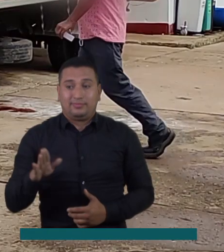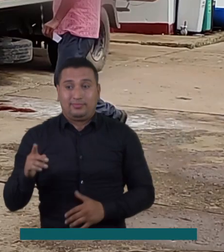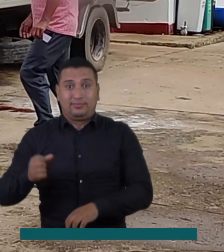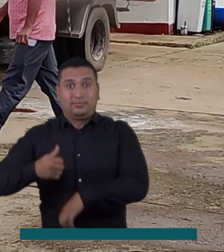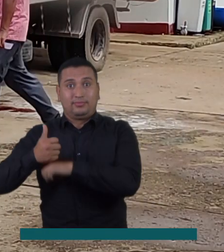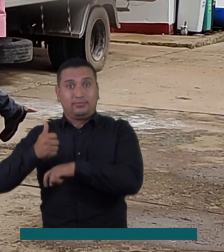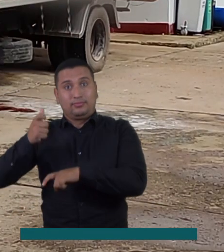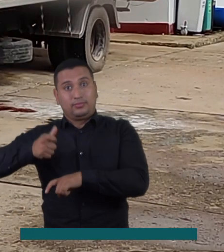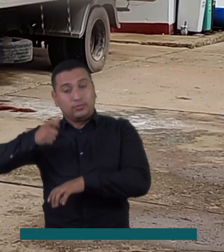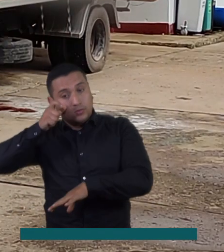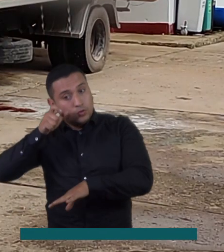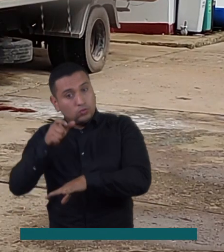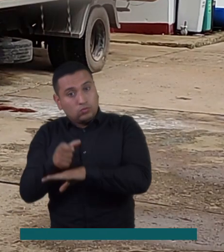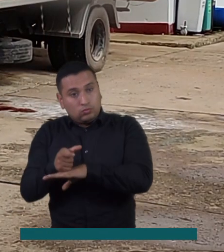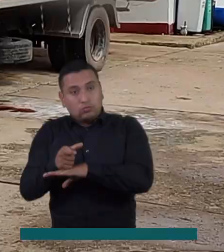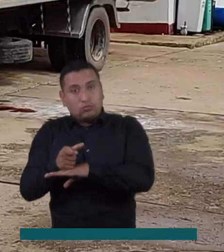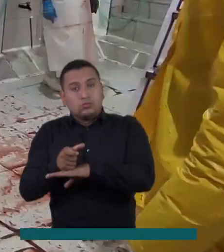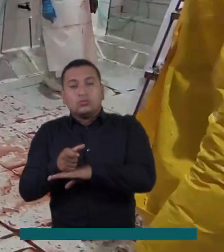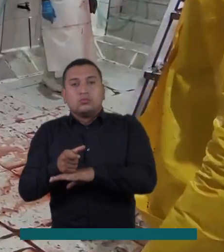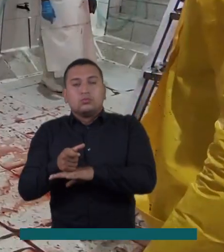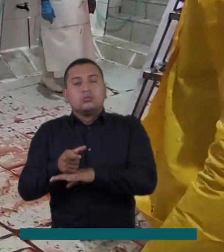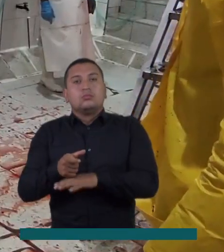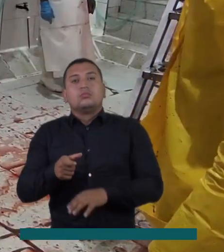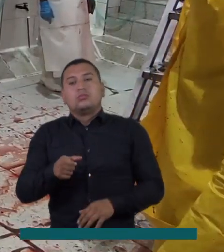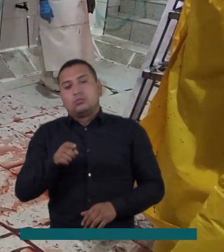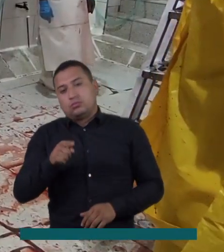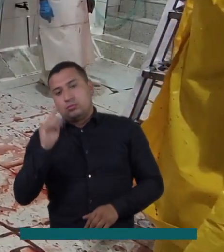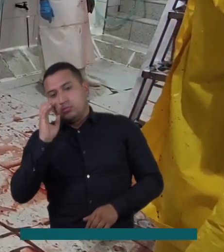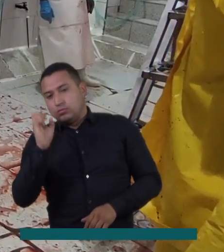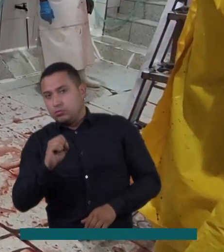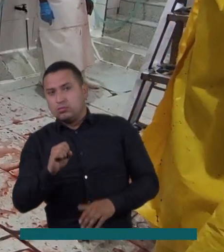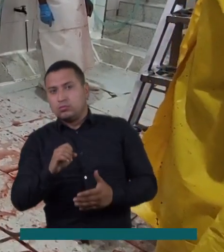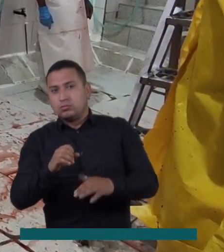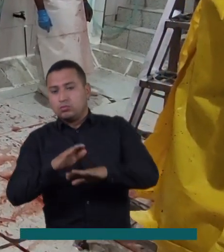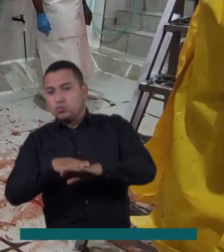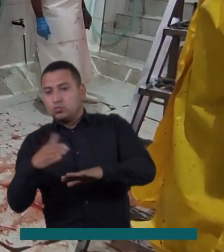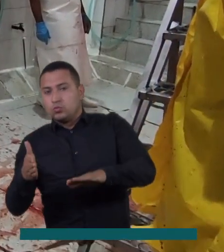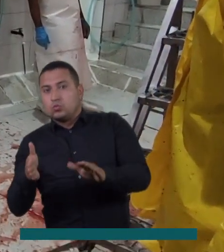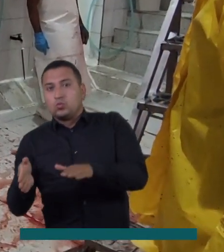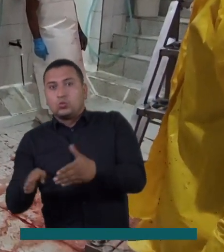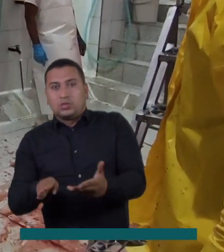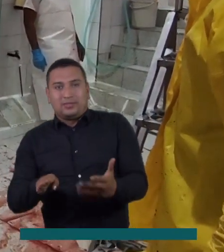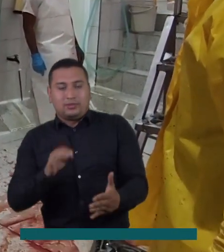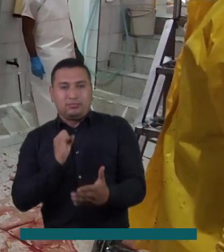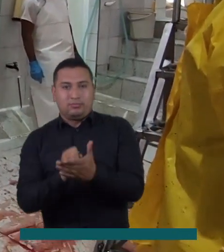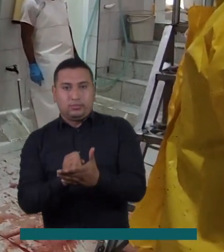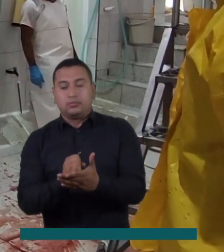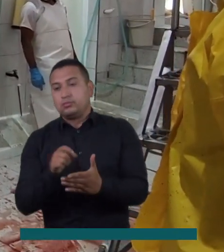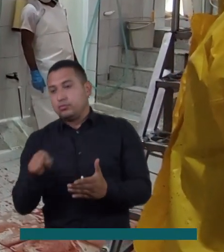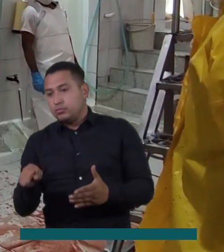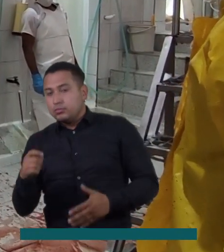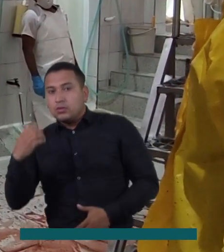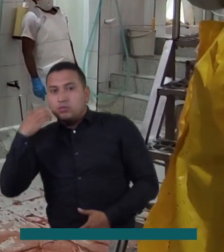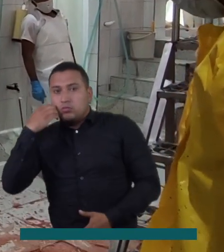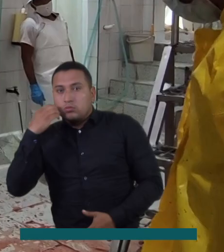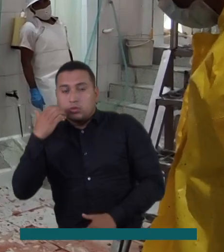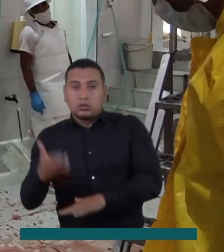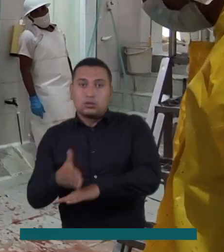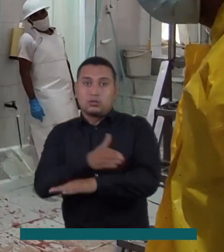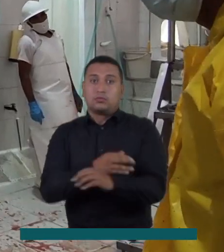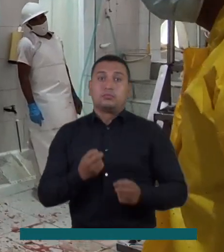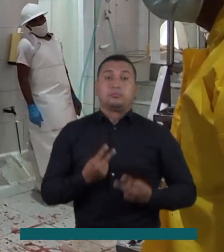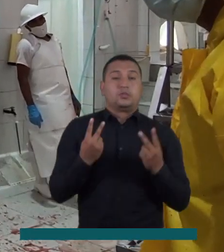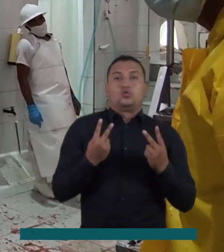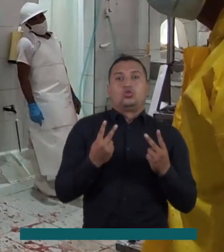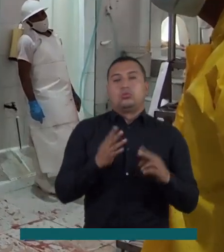hace una inspección post-mortem, donde identifica ciertas patologías que a simple vista cuando el animal está en pie y vivo